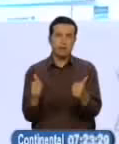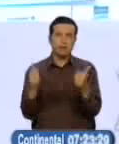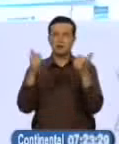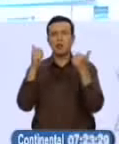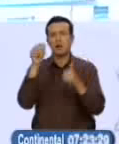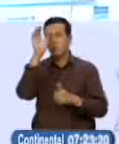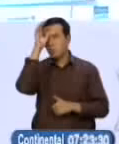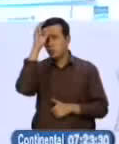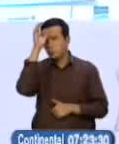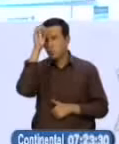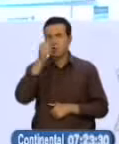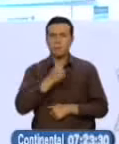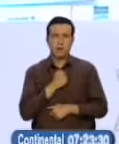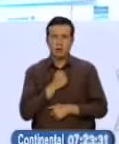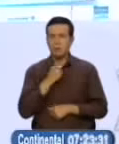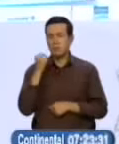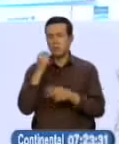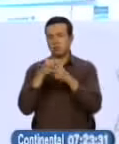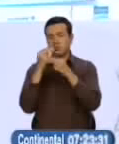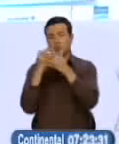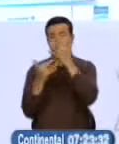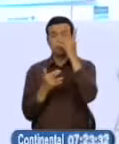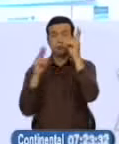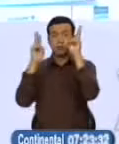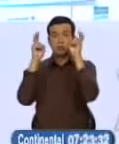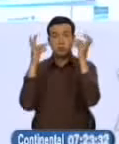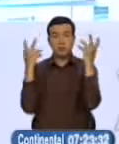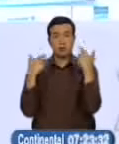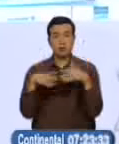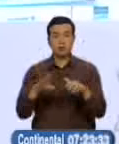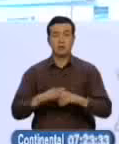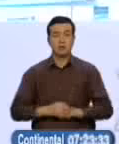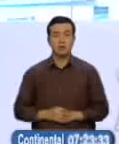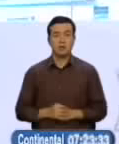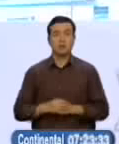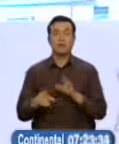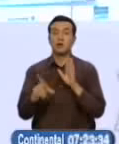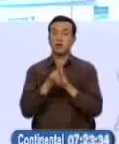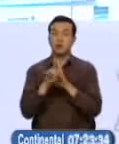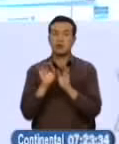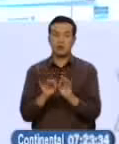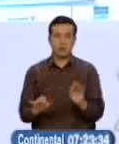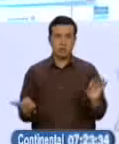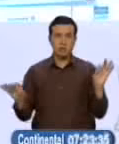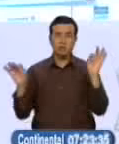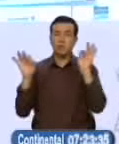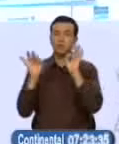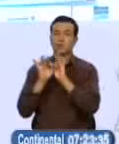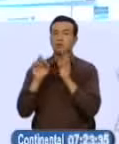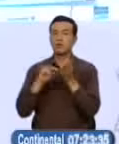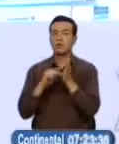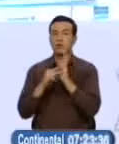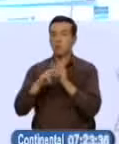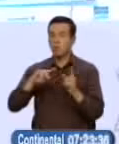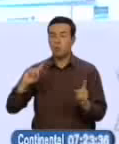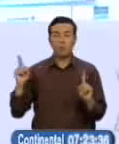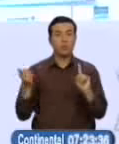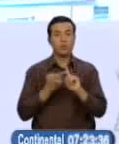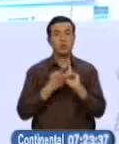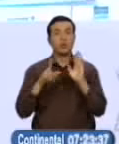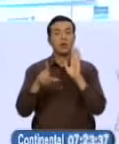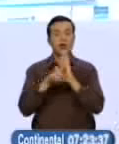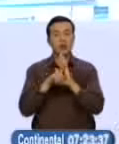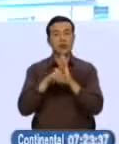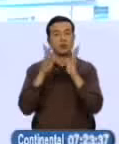identidades culturales, patrimonio, entre otros, que son los temas que recoge justamente una ley tan potente que es la única ley que hace